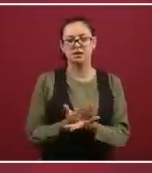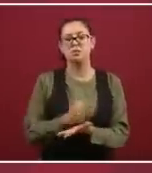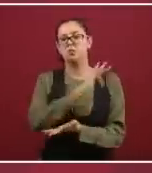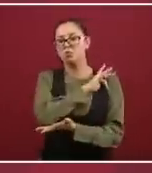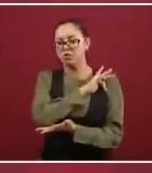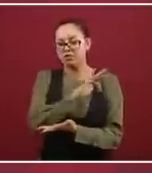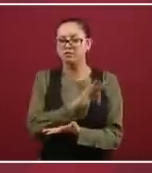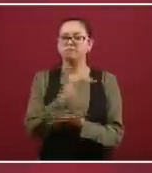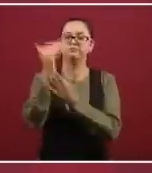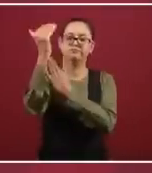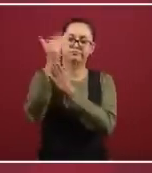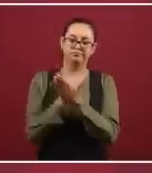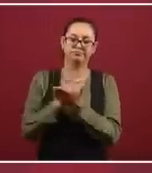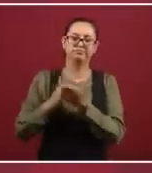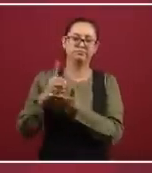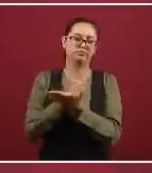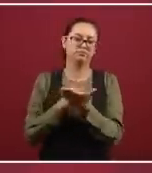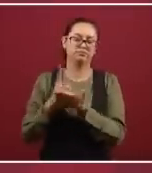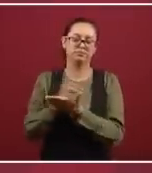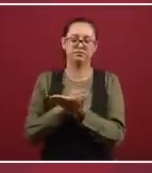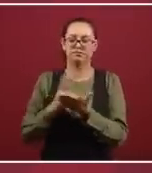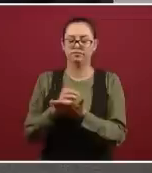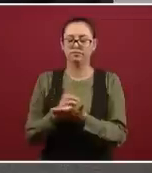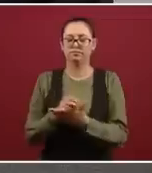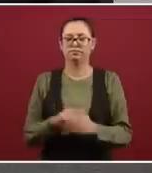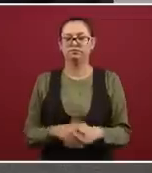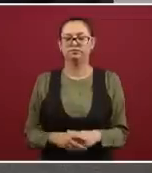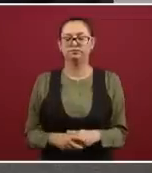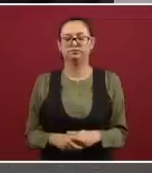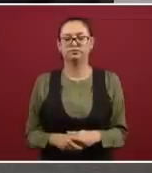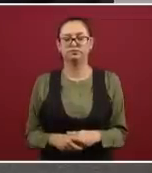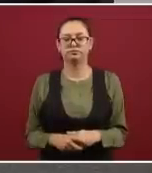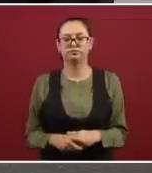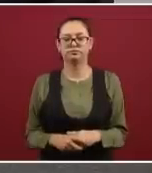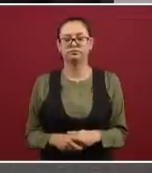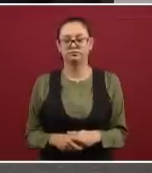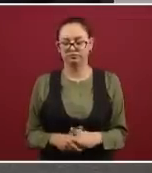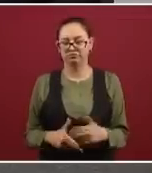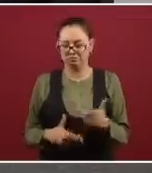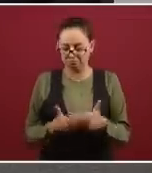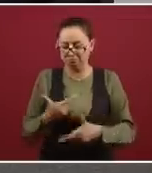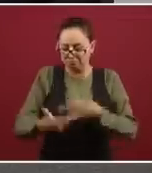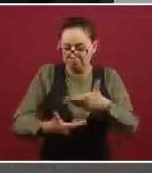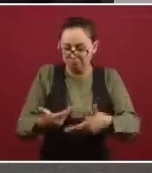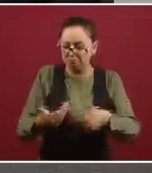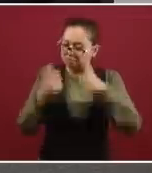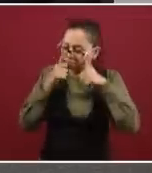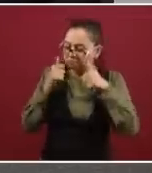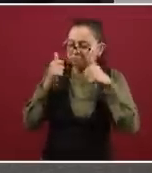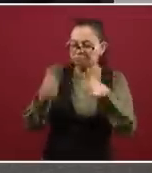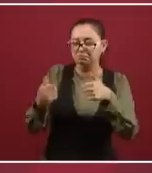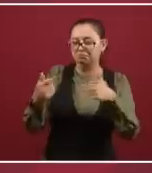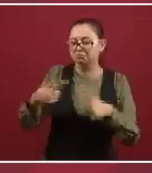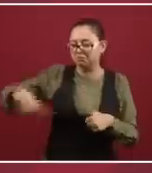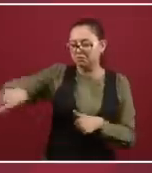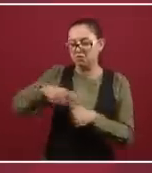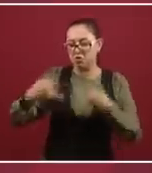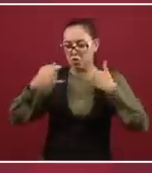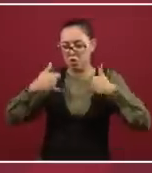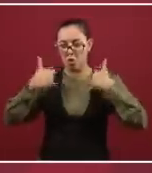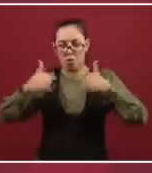el consumo de drogas, porque se va a atender, se van a dar opciones a los